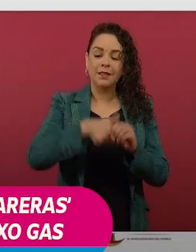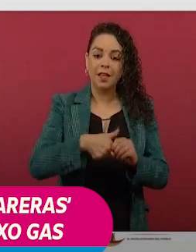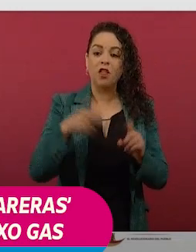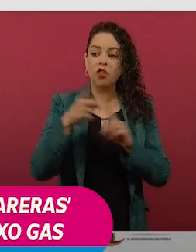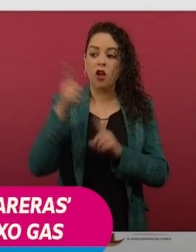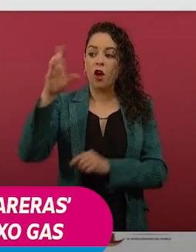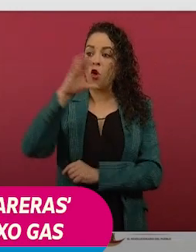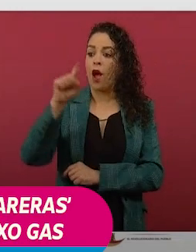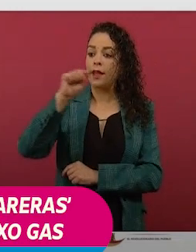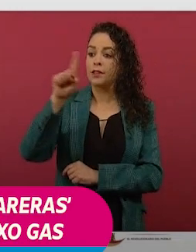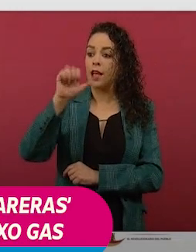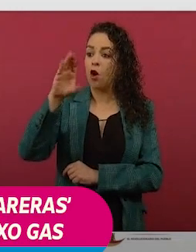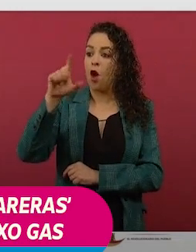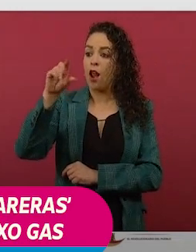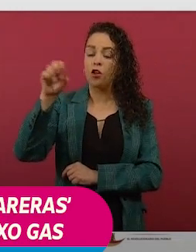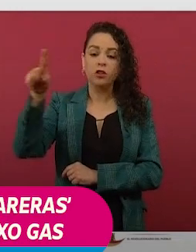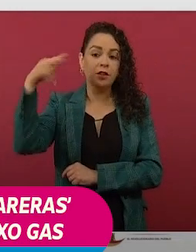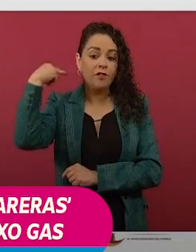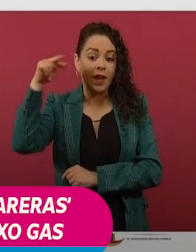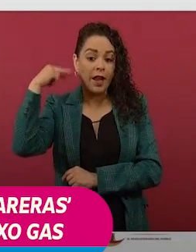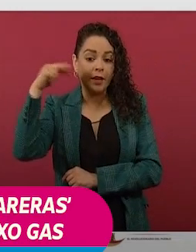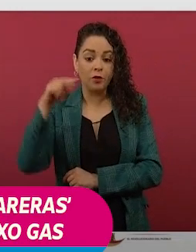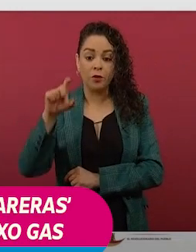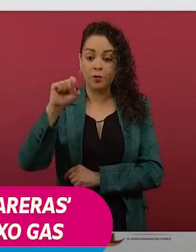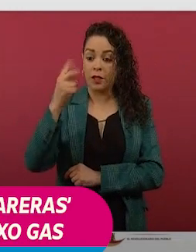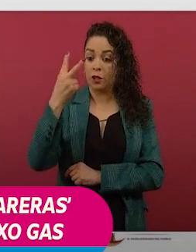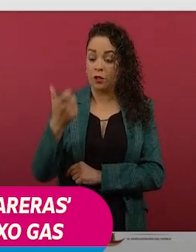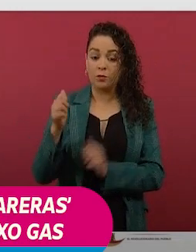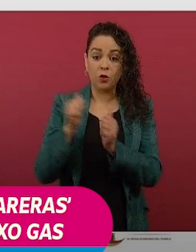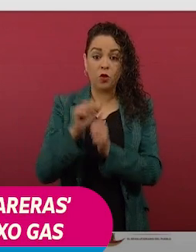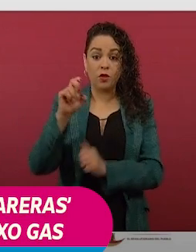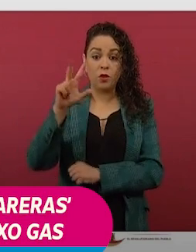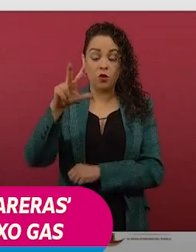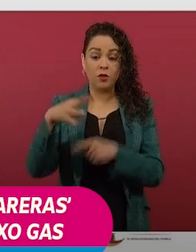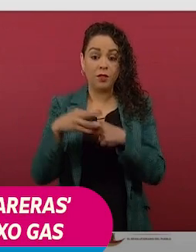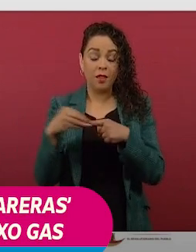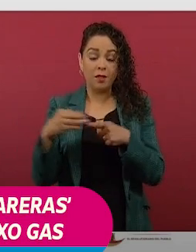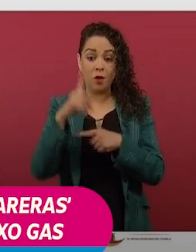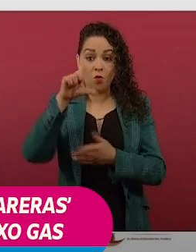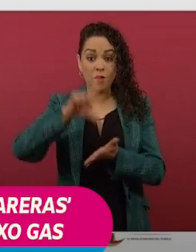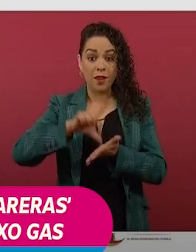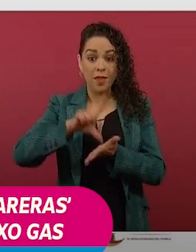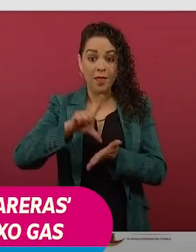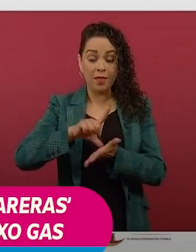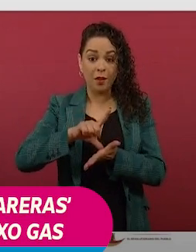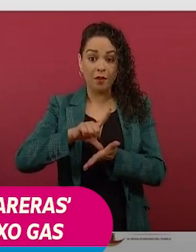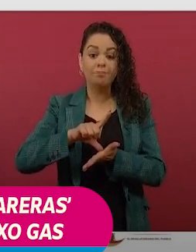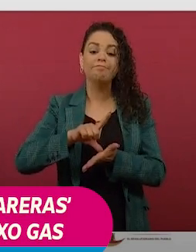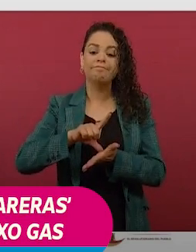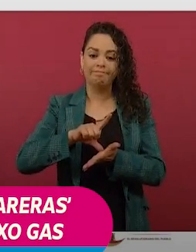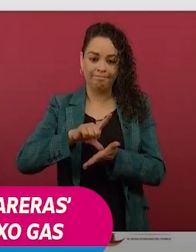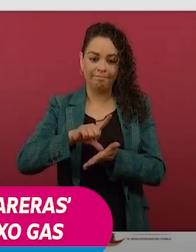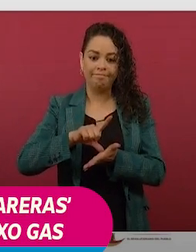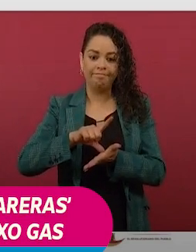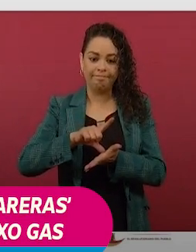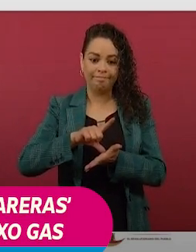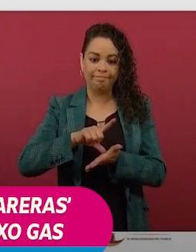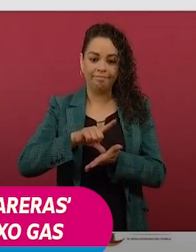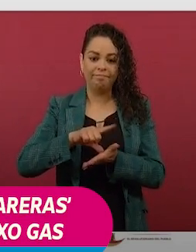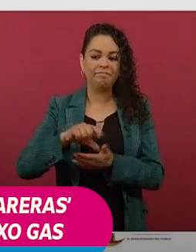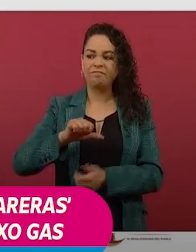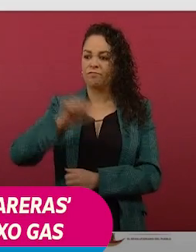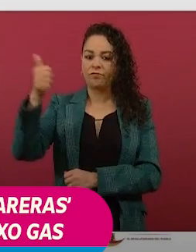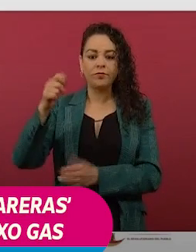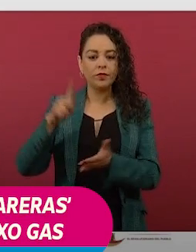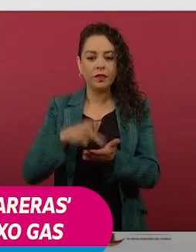barato, 22 pesos con 38 centavos el litro. Y otra vez estos de Valero, que se ve que les vale